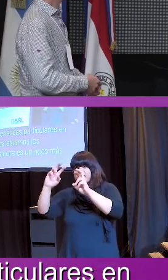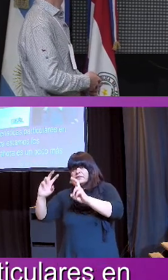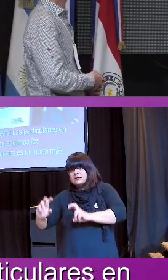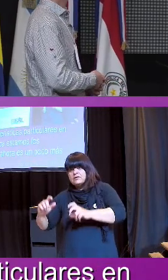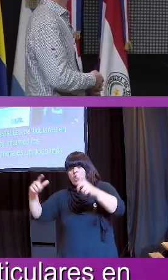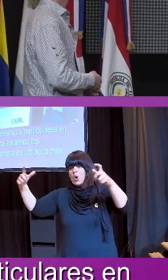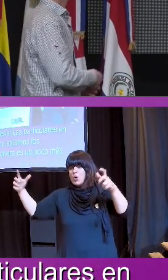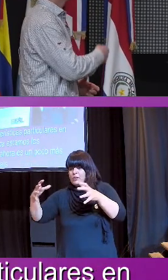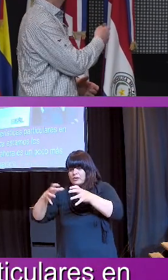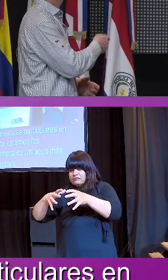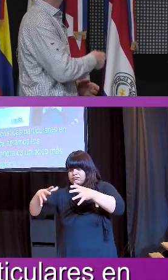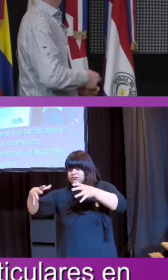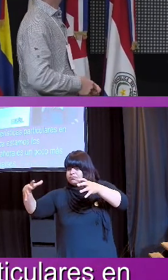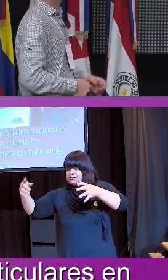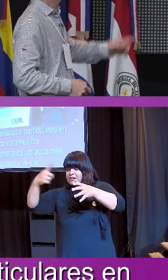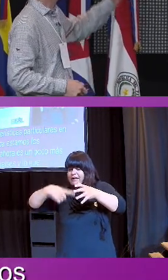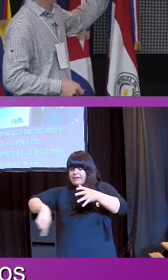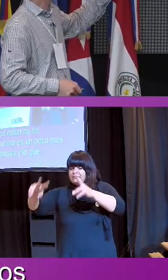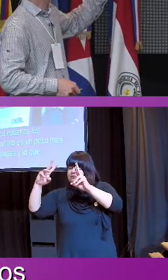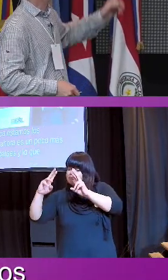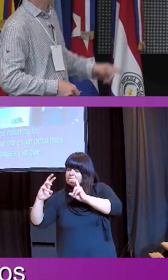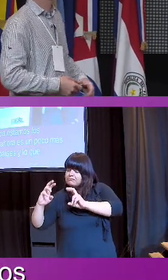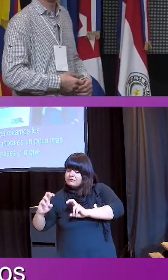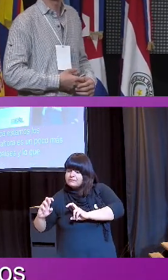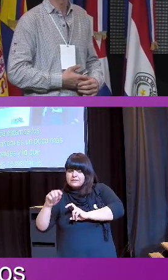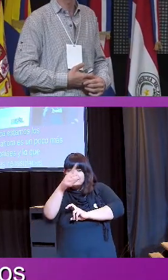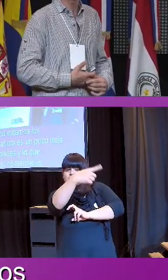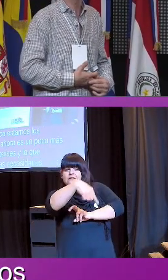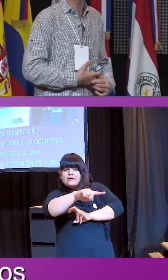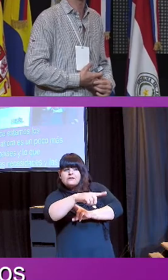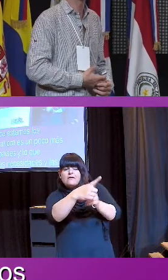agregaron otros países y lo que empezamos haciendo es evaluar las necesidades y las